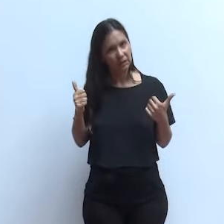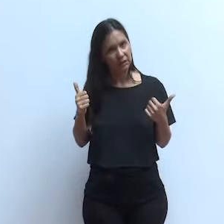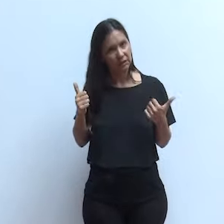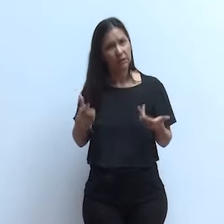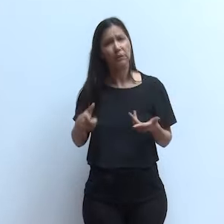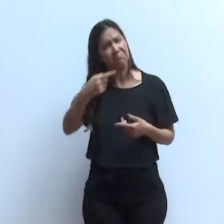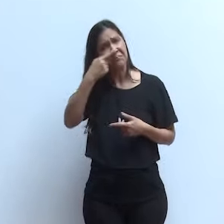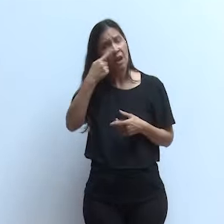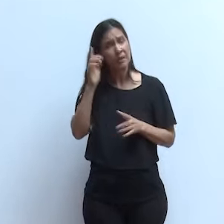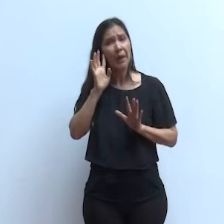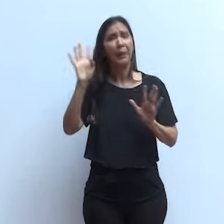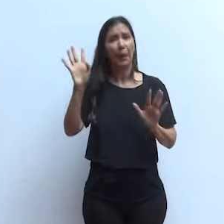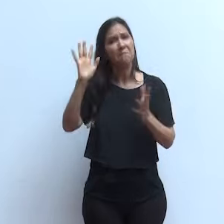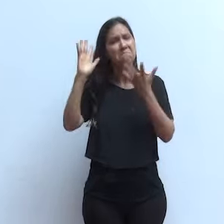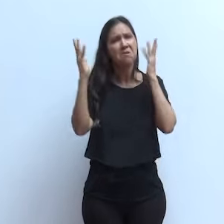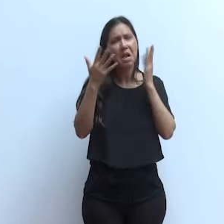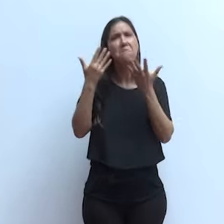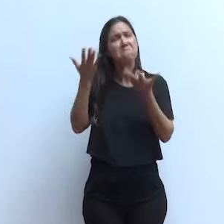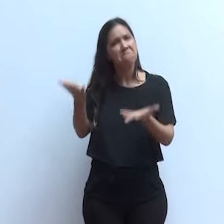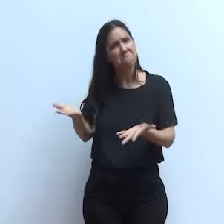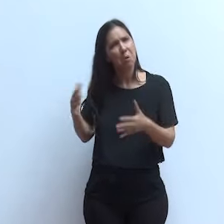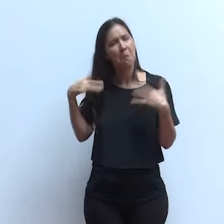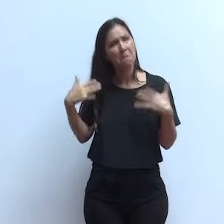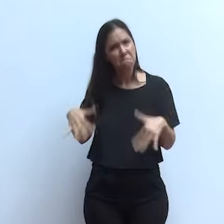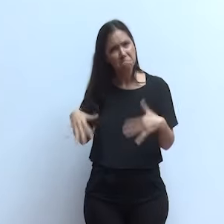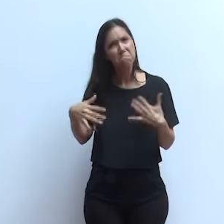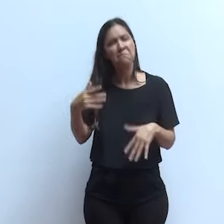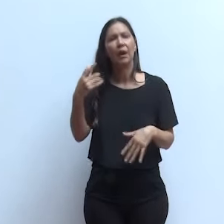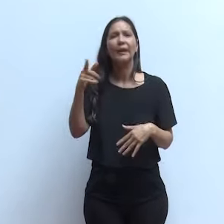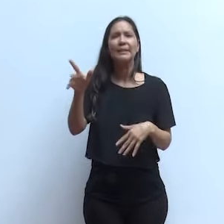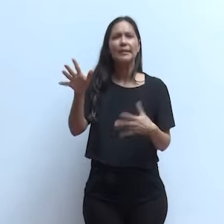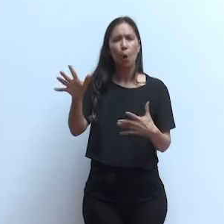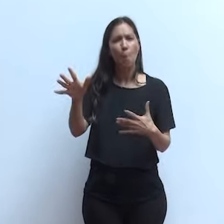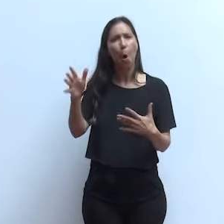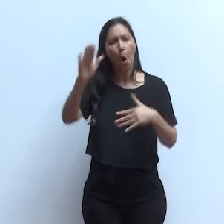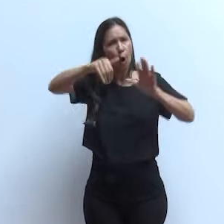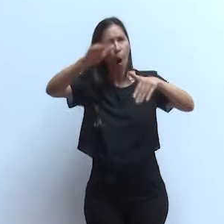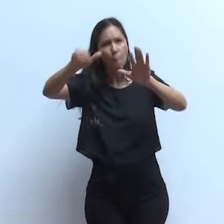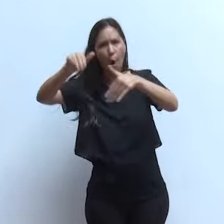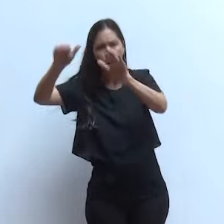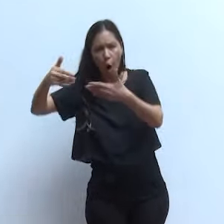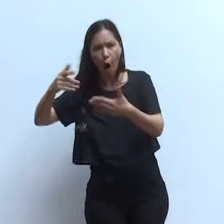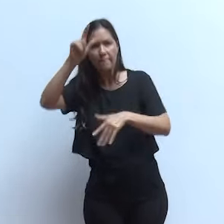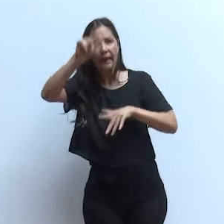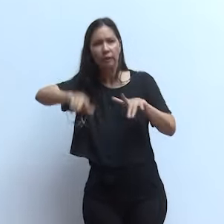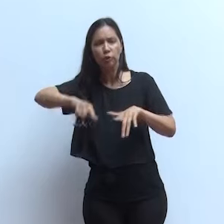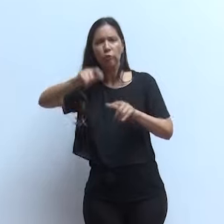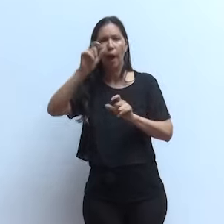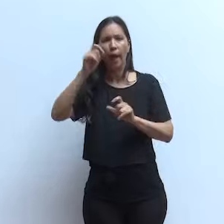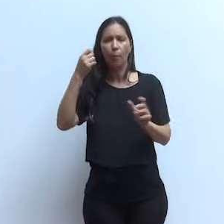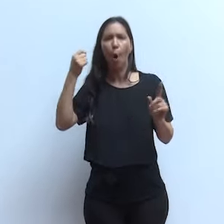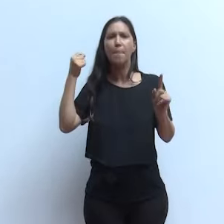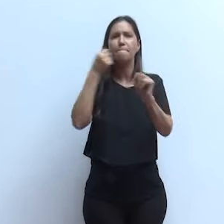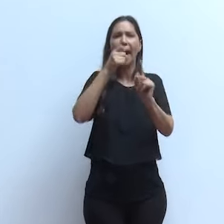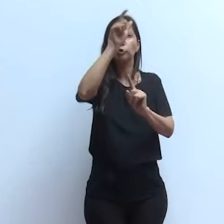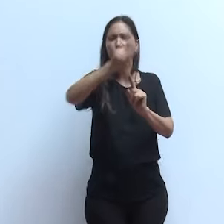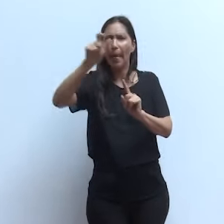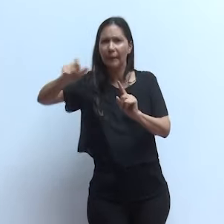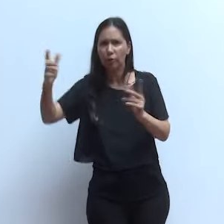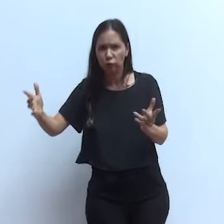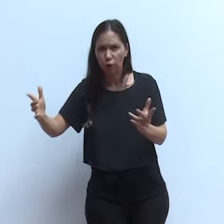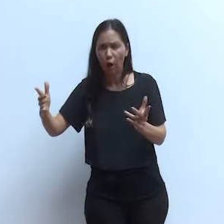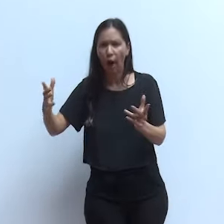también mi ley no O sea mi ley supo interpelar supo convocar todas estas pasiones tristes y alegres